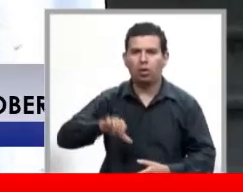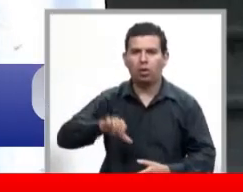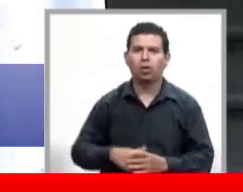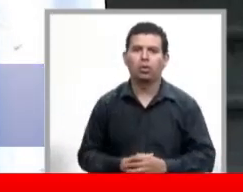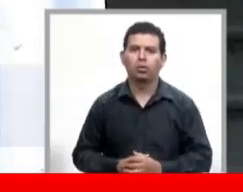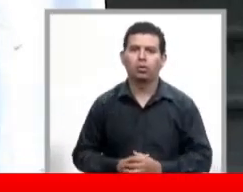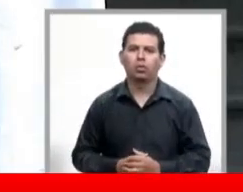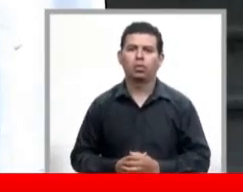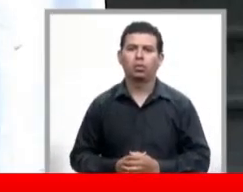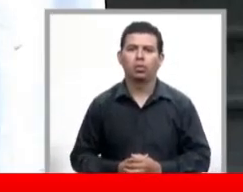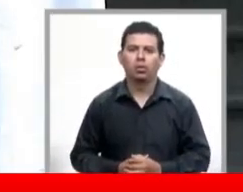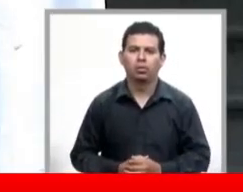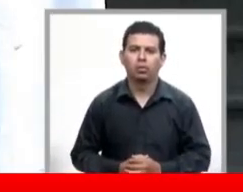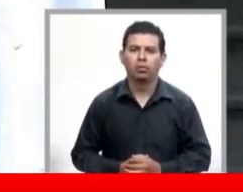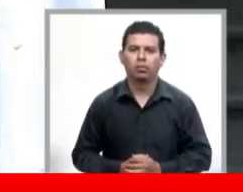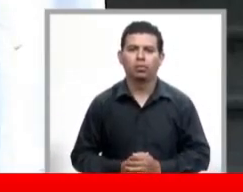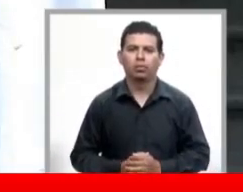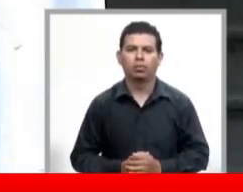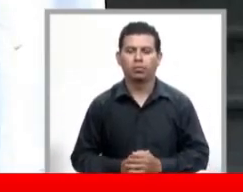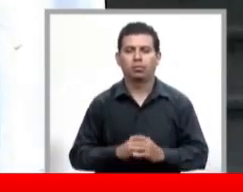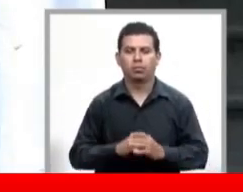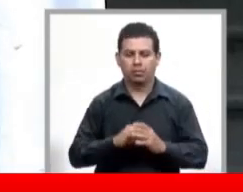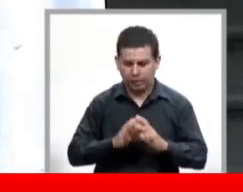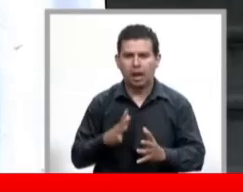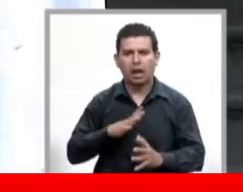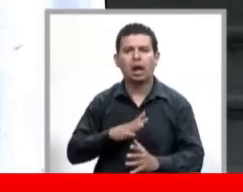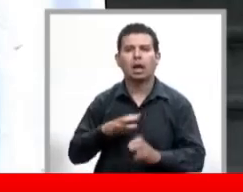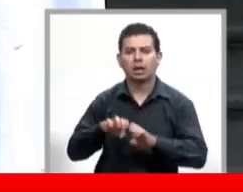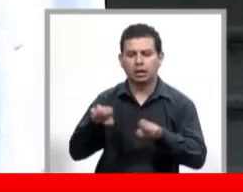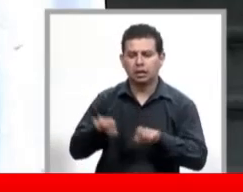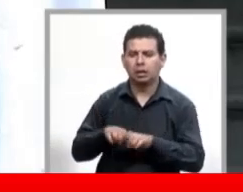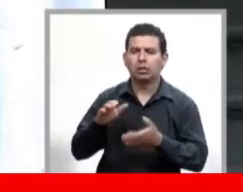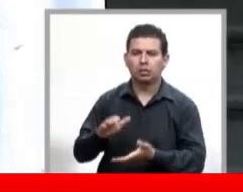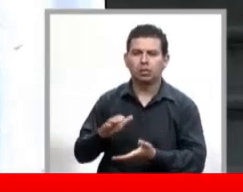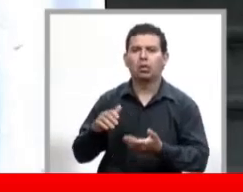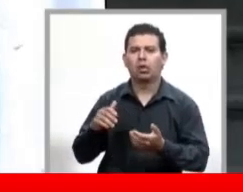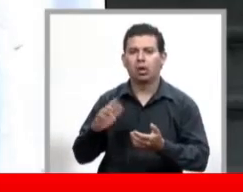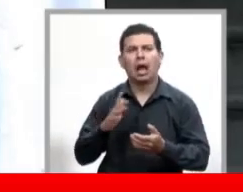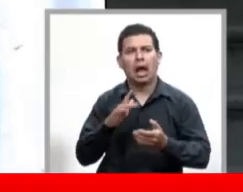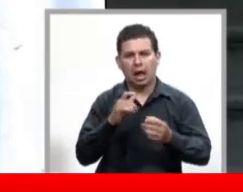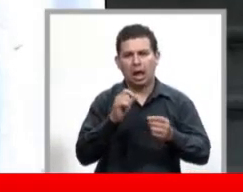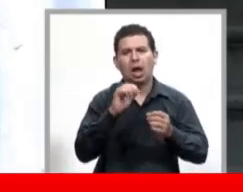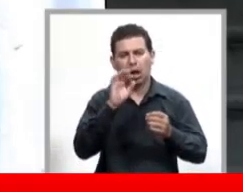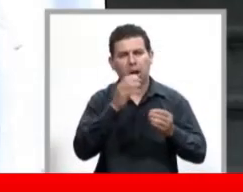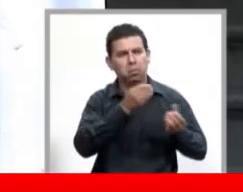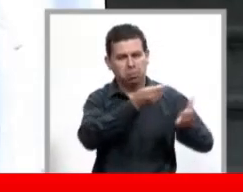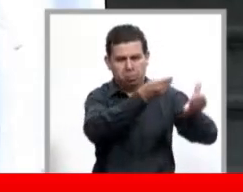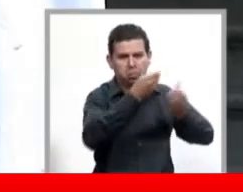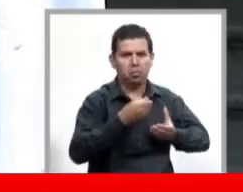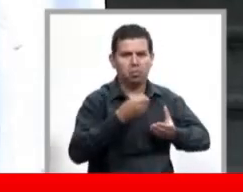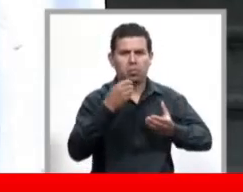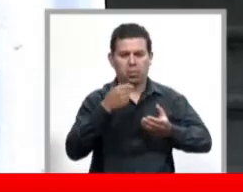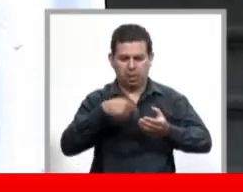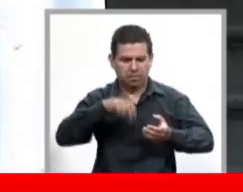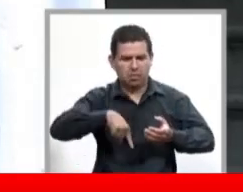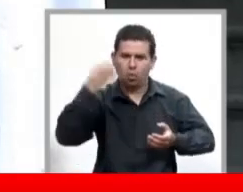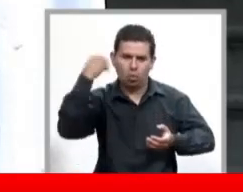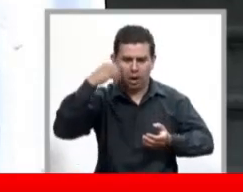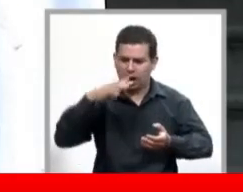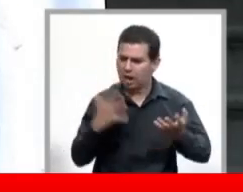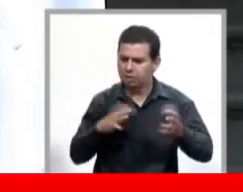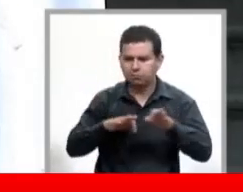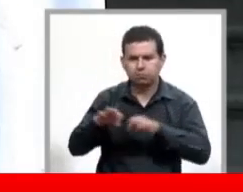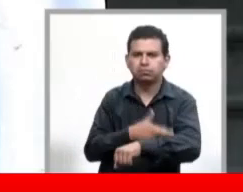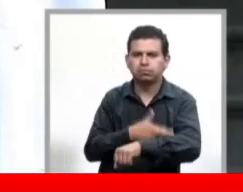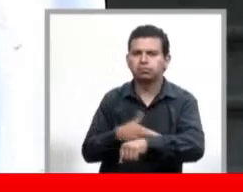adquirido estos insumos con recursos del gobierno del estado, pero ya con un nuevo planteamiento que